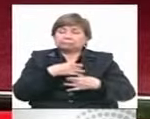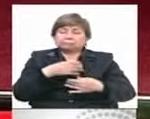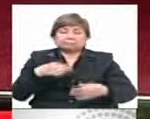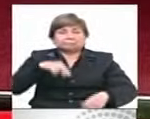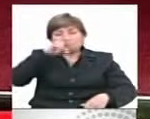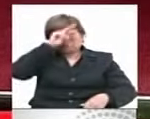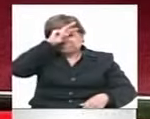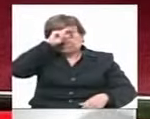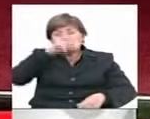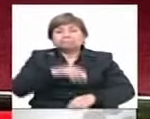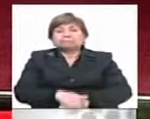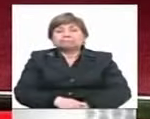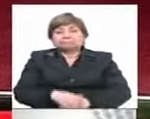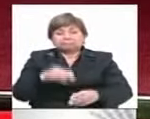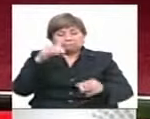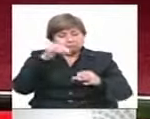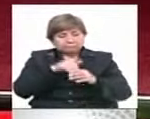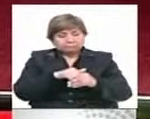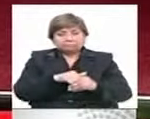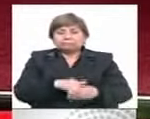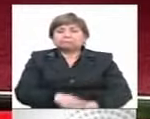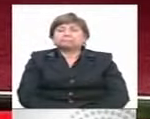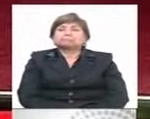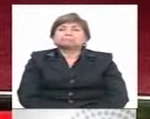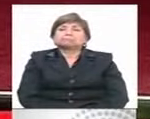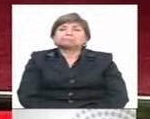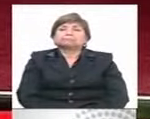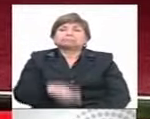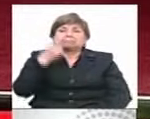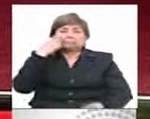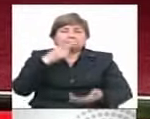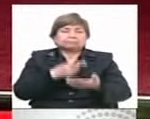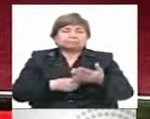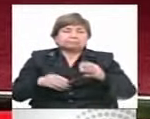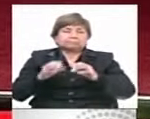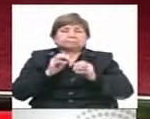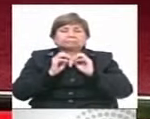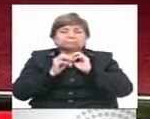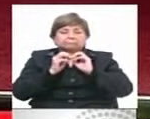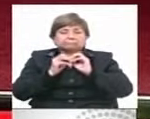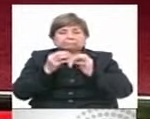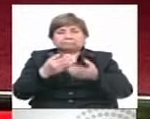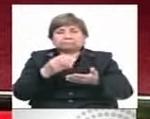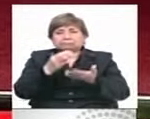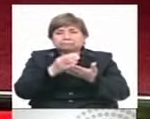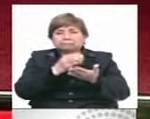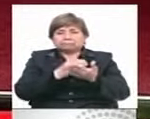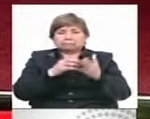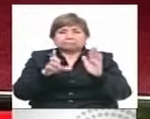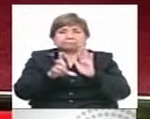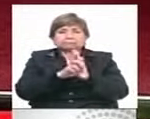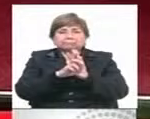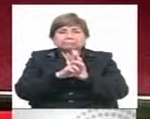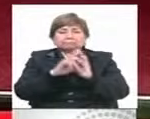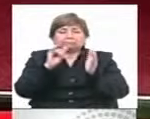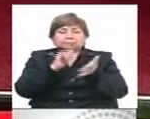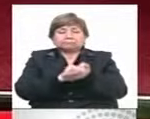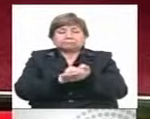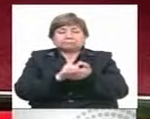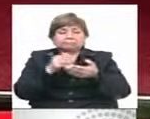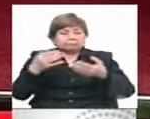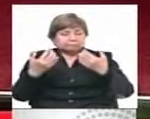patria. Han votado para que se haga la renegociación de los contratos ley y que las